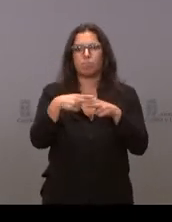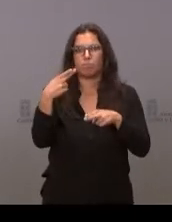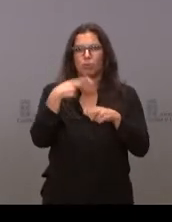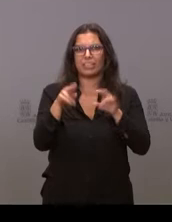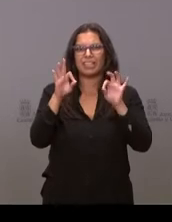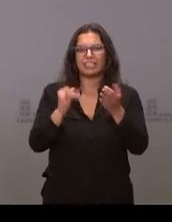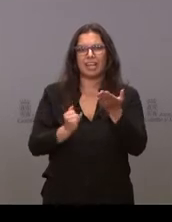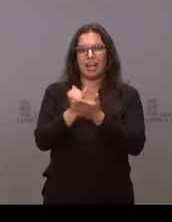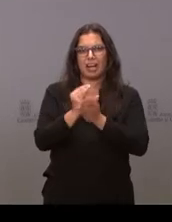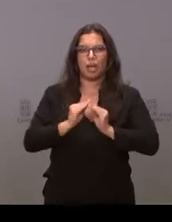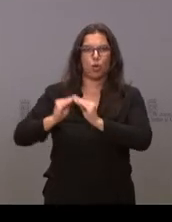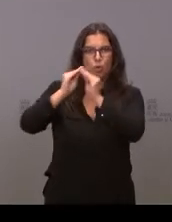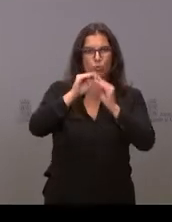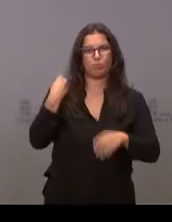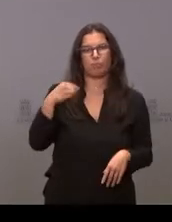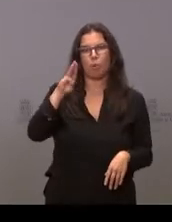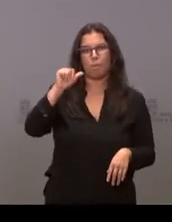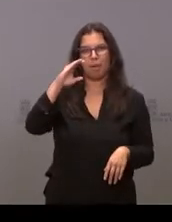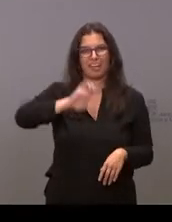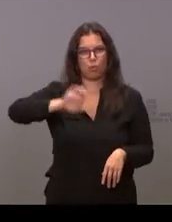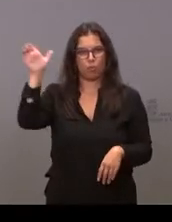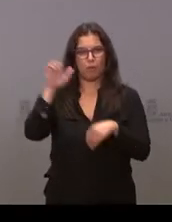agraria común. Querido ministro,